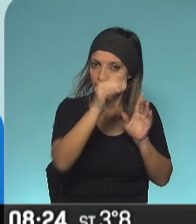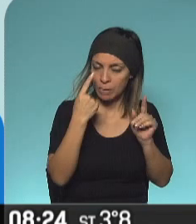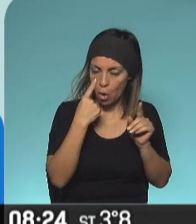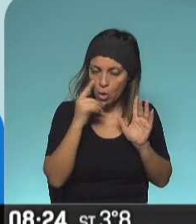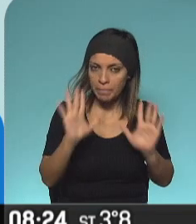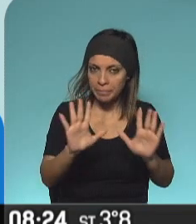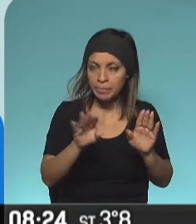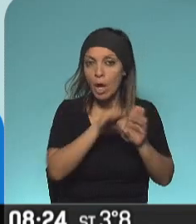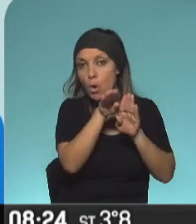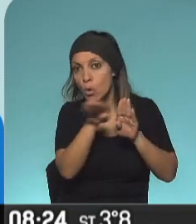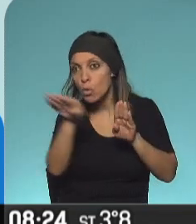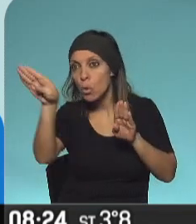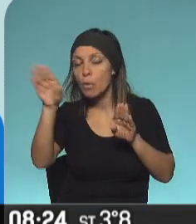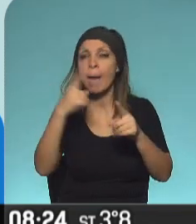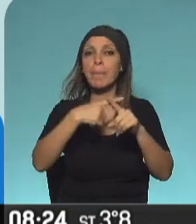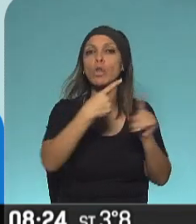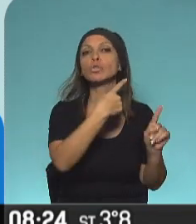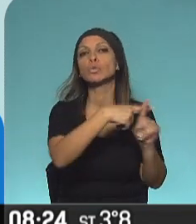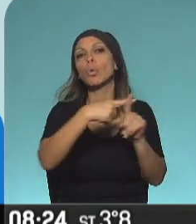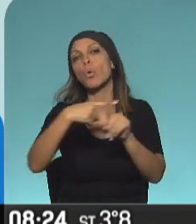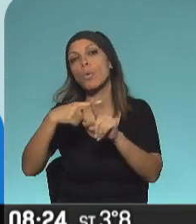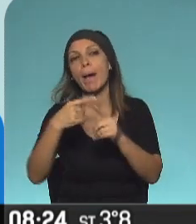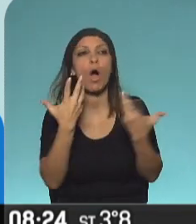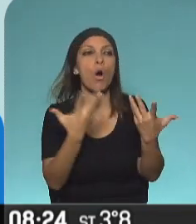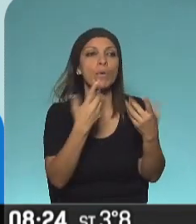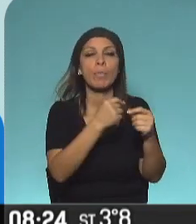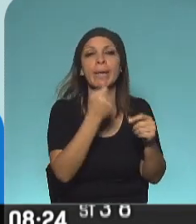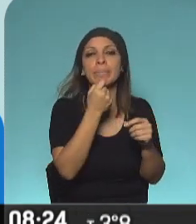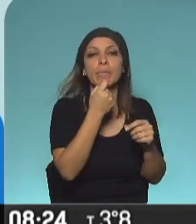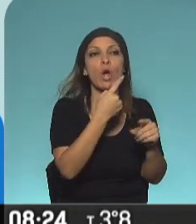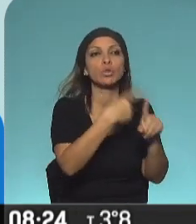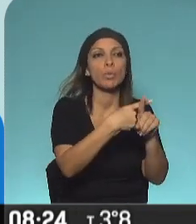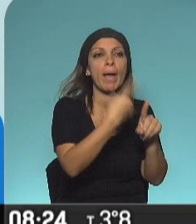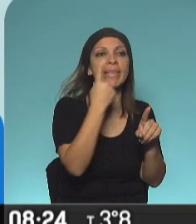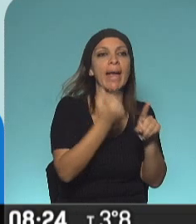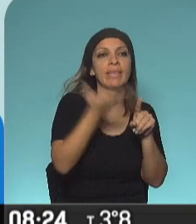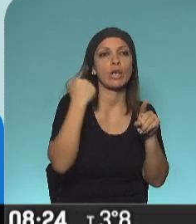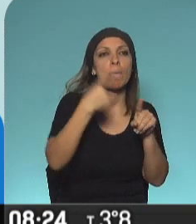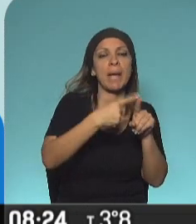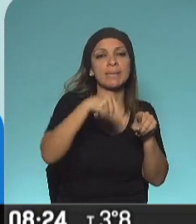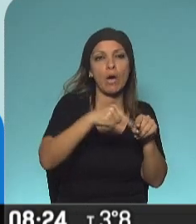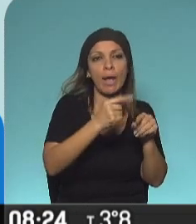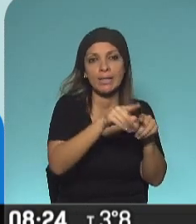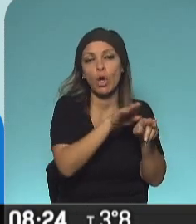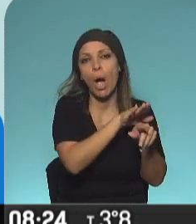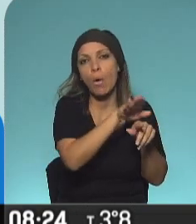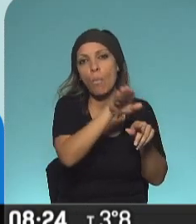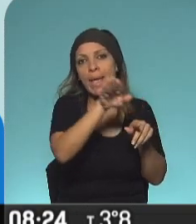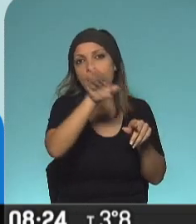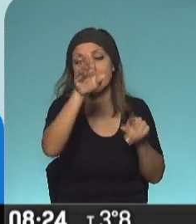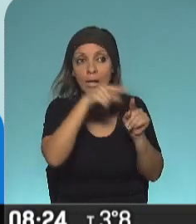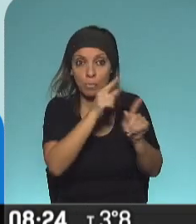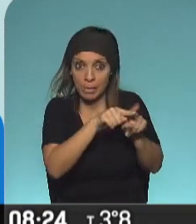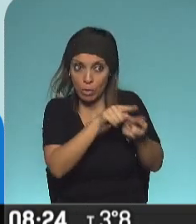de los casos acumulados, que naturalmente siempre aumenta porque se acumula lo de hoy sobre lo que ya había. Entonces la curva va creciendo, que es lo que vos estás